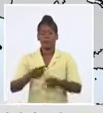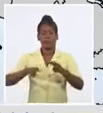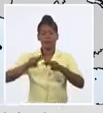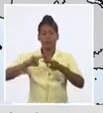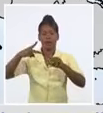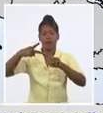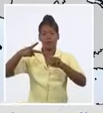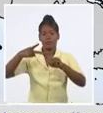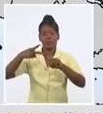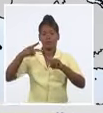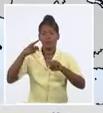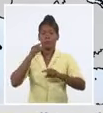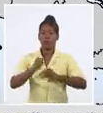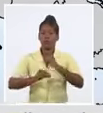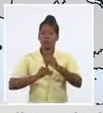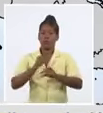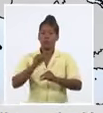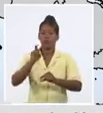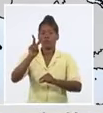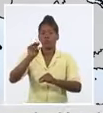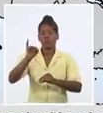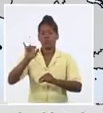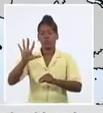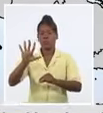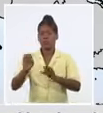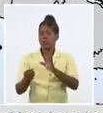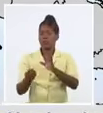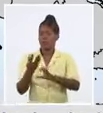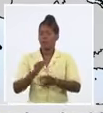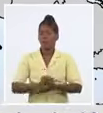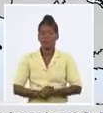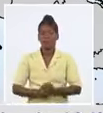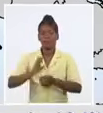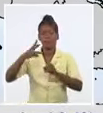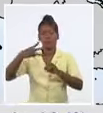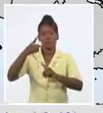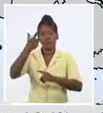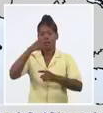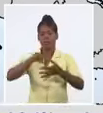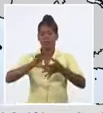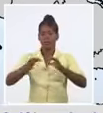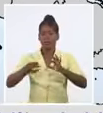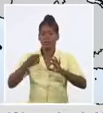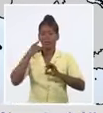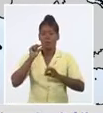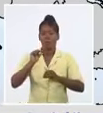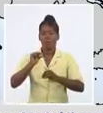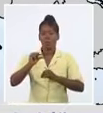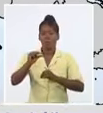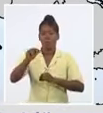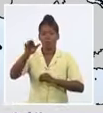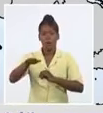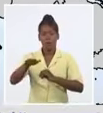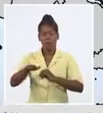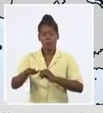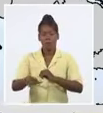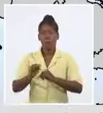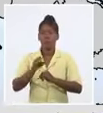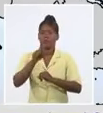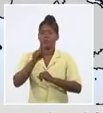disminuyendo, 265. Artemisa también disminuyendo, 199.